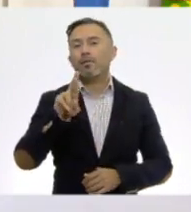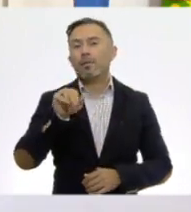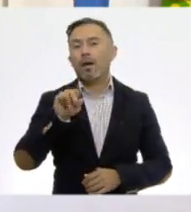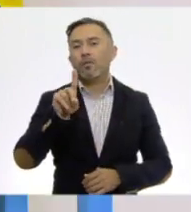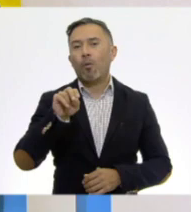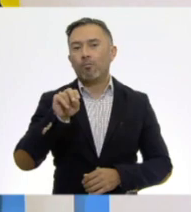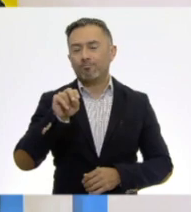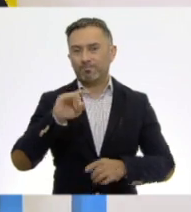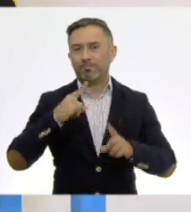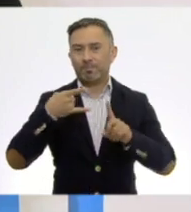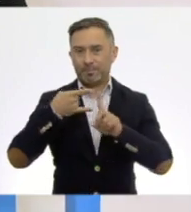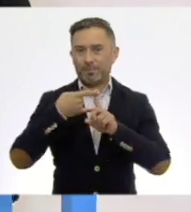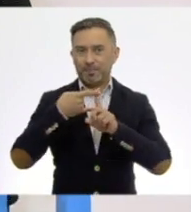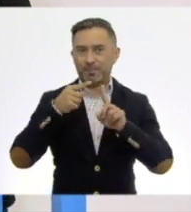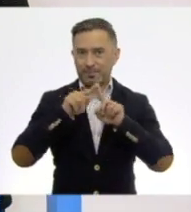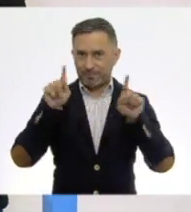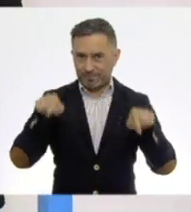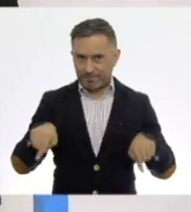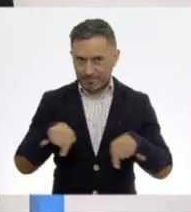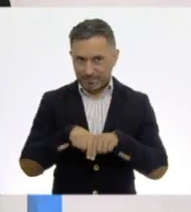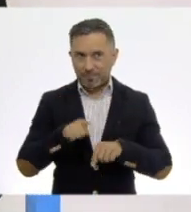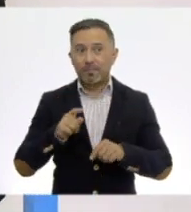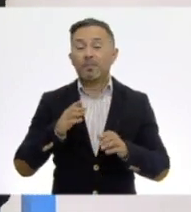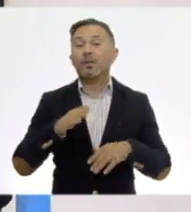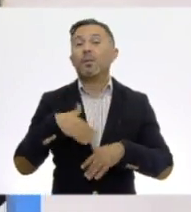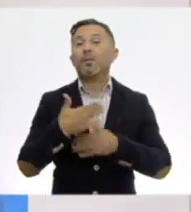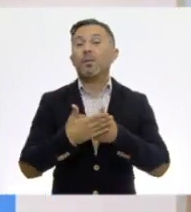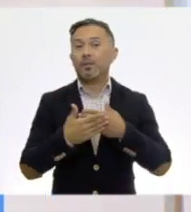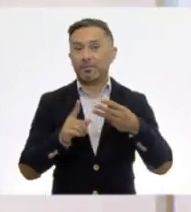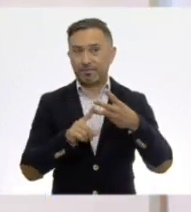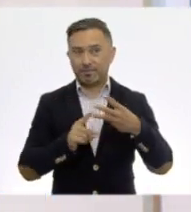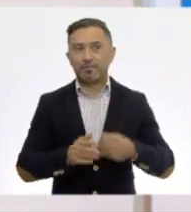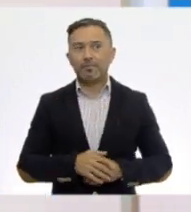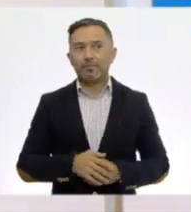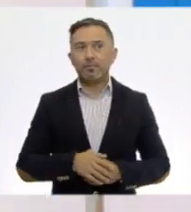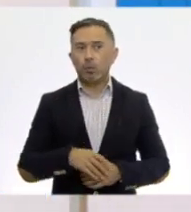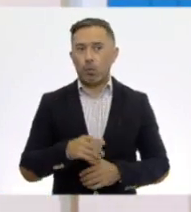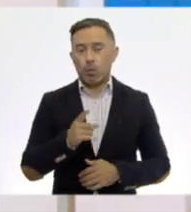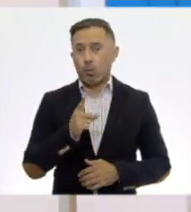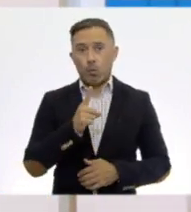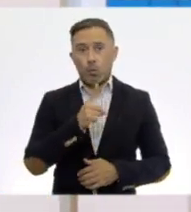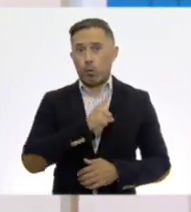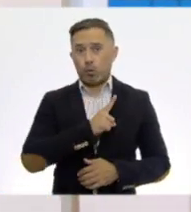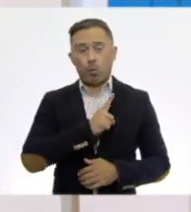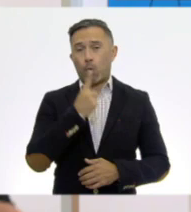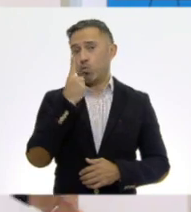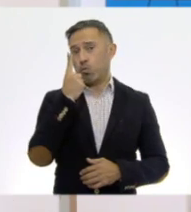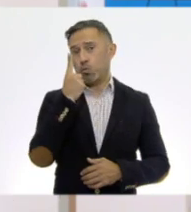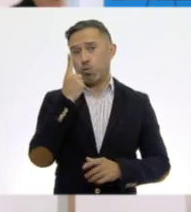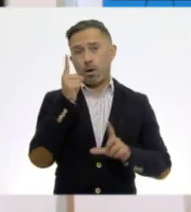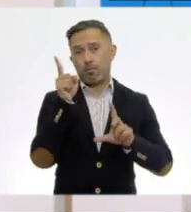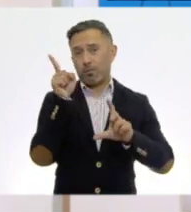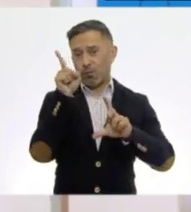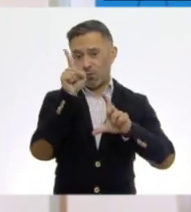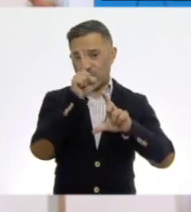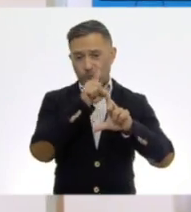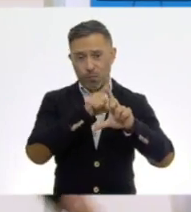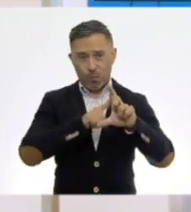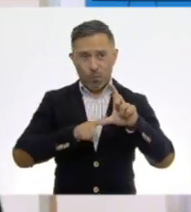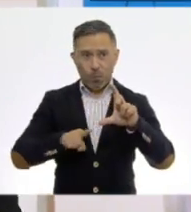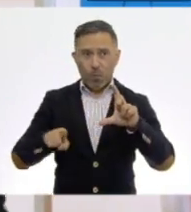Siguiente. Tengo una sola arista curva y parezco una